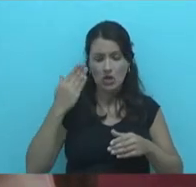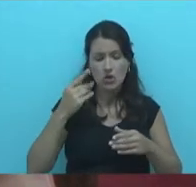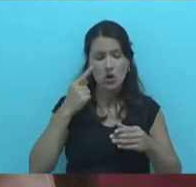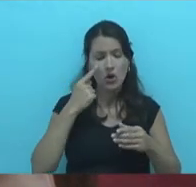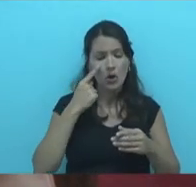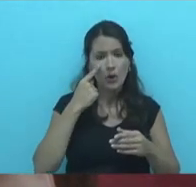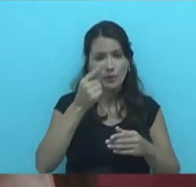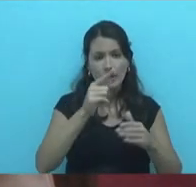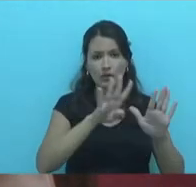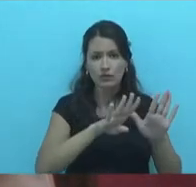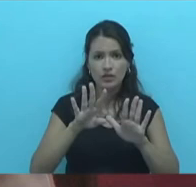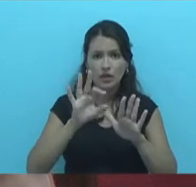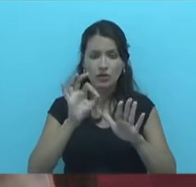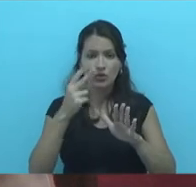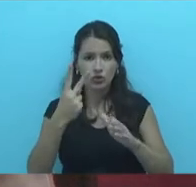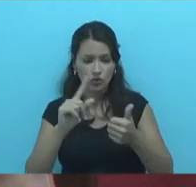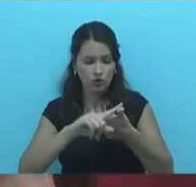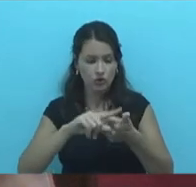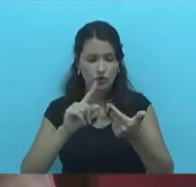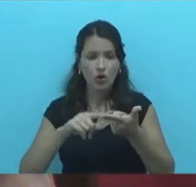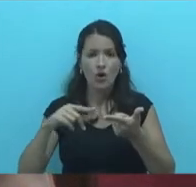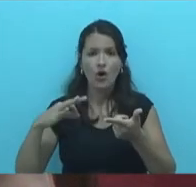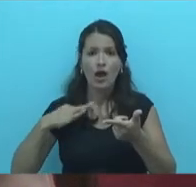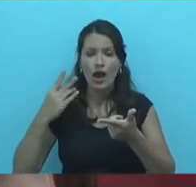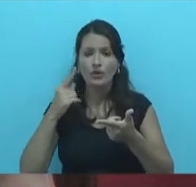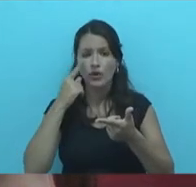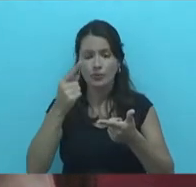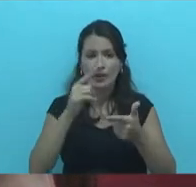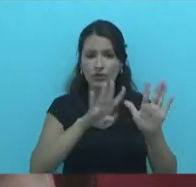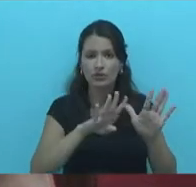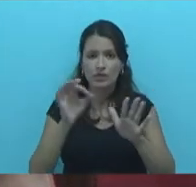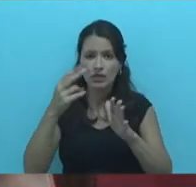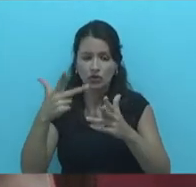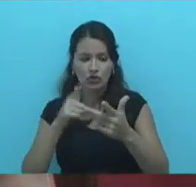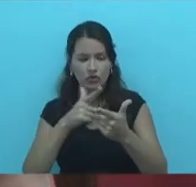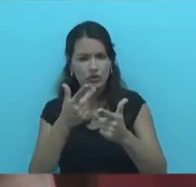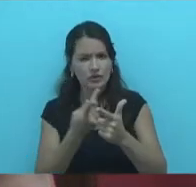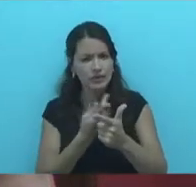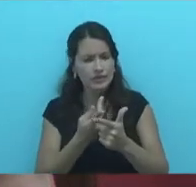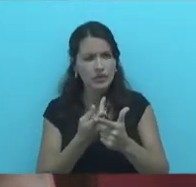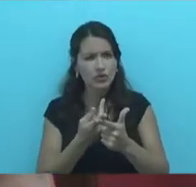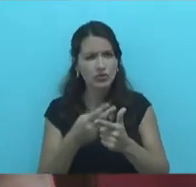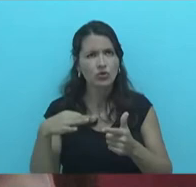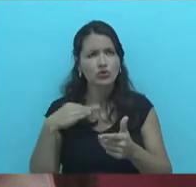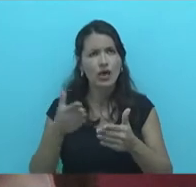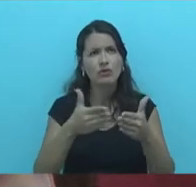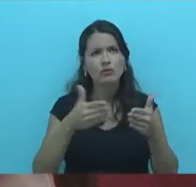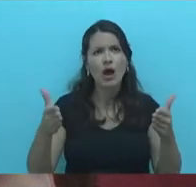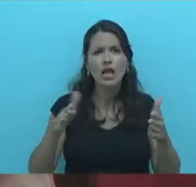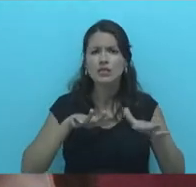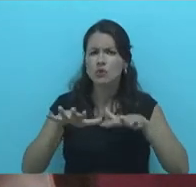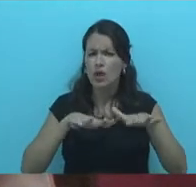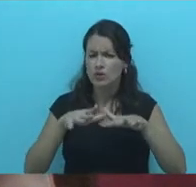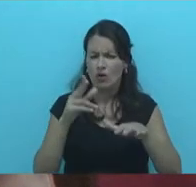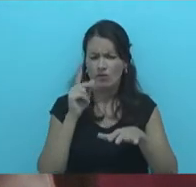Venezuela es bloqueada navalmente y torpedeada en algunos casos, como en Puerto Cabello, por